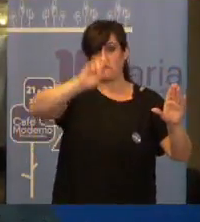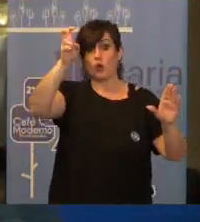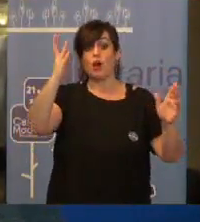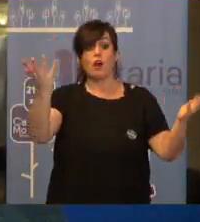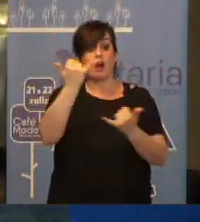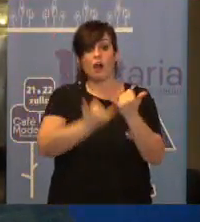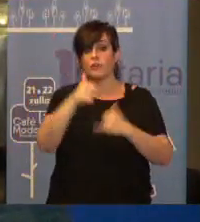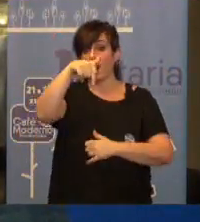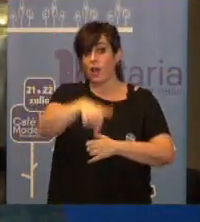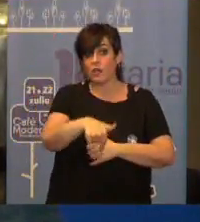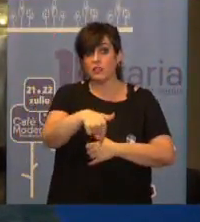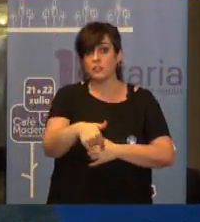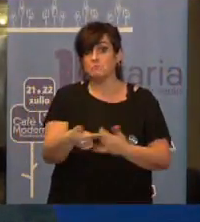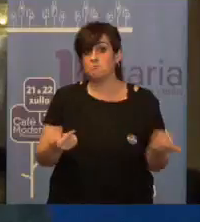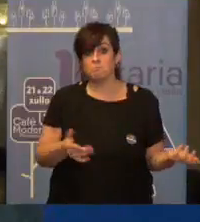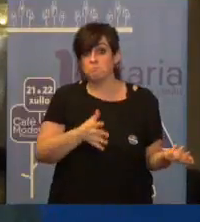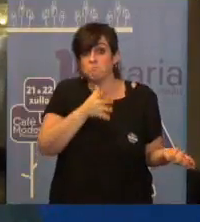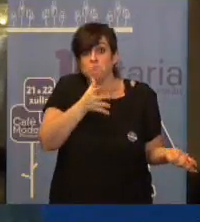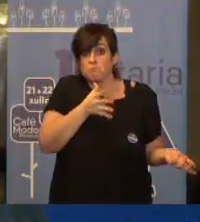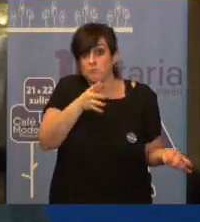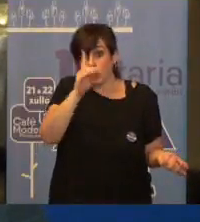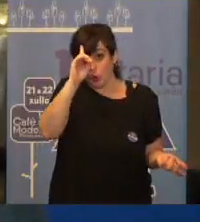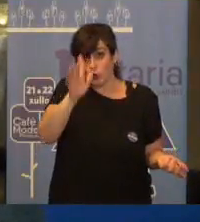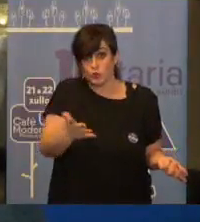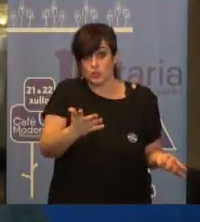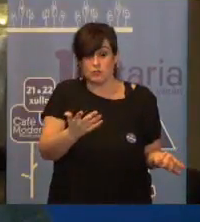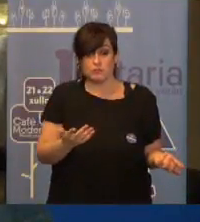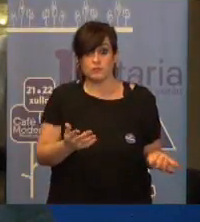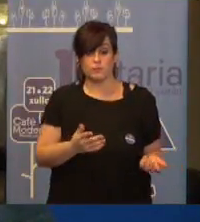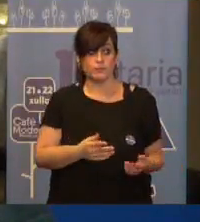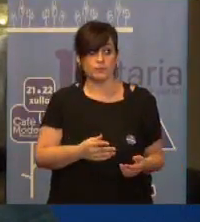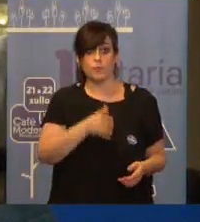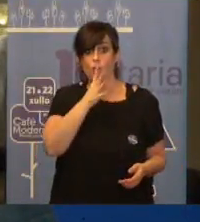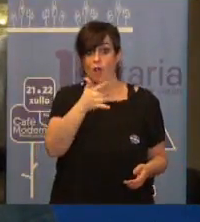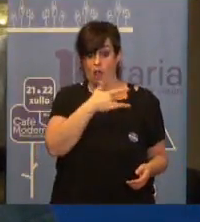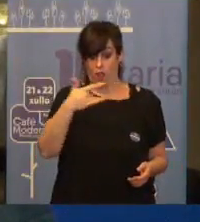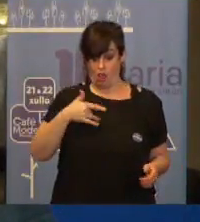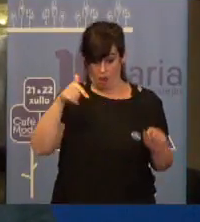motivo, as caixas do país, que como todo o mundo sabe, desde se conoce Galicia,